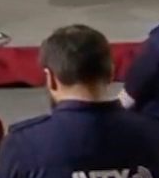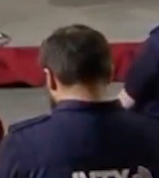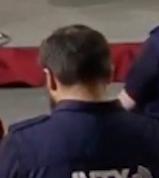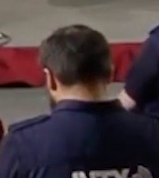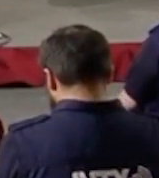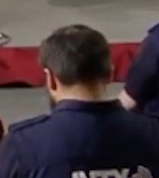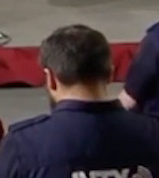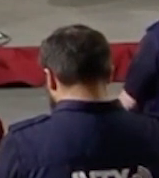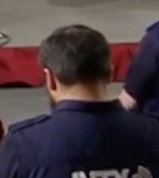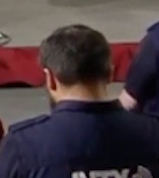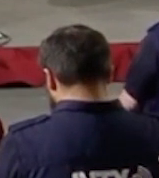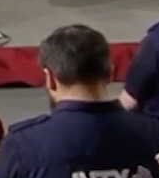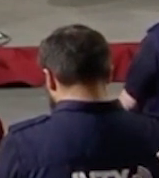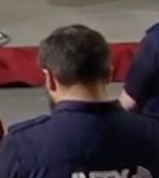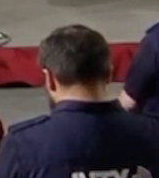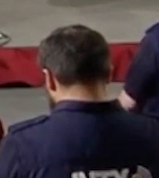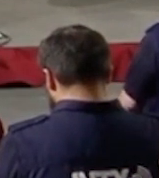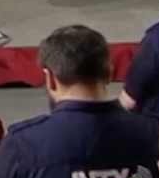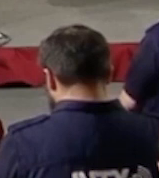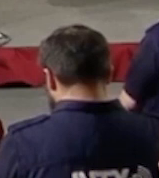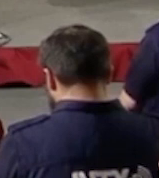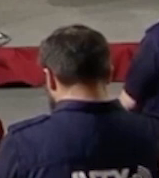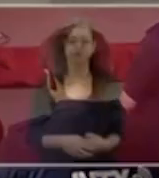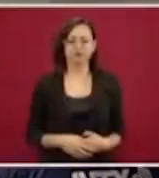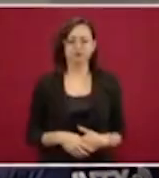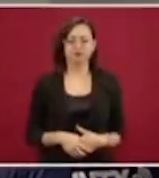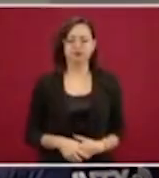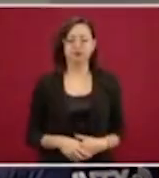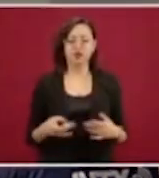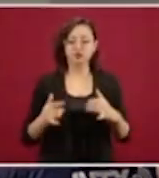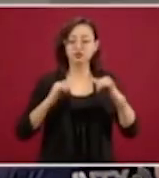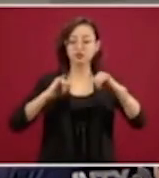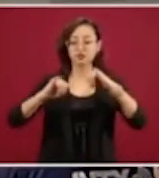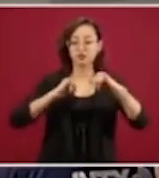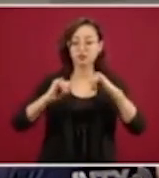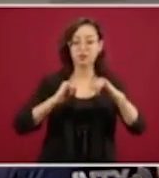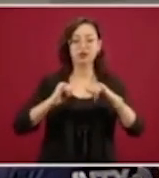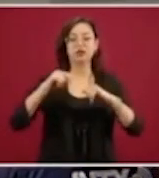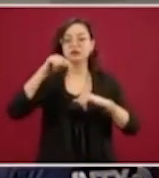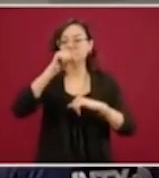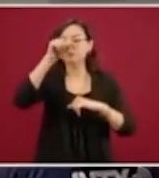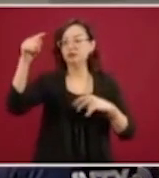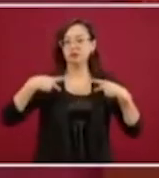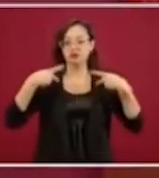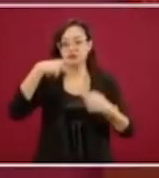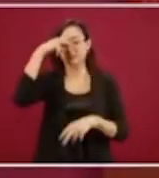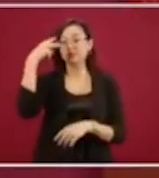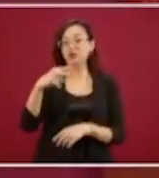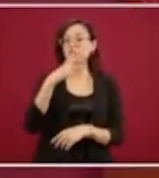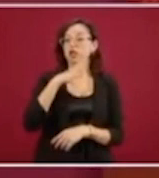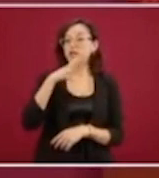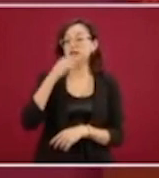tiempo en tiempo real, dónde están nuestros solicitantes para repatriarlos. Uno de los casos, pues que